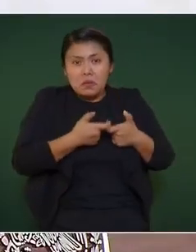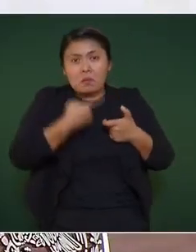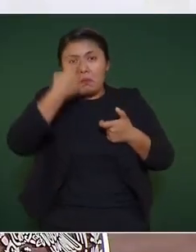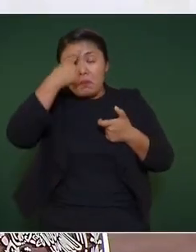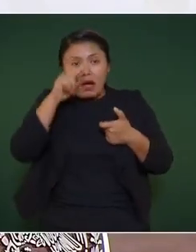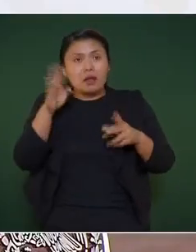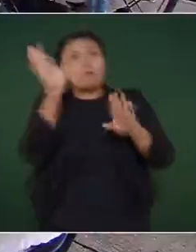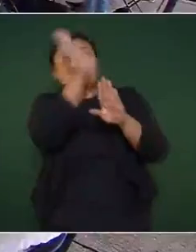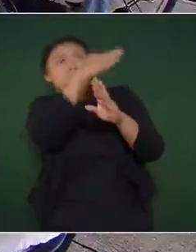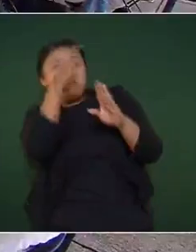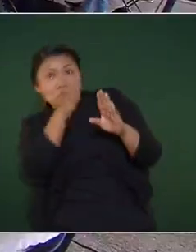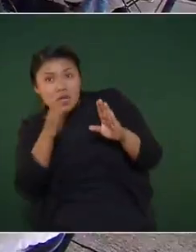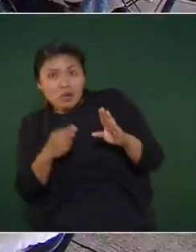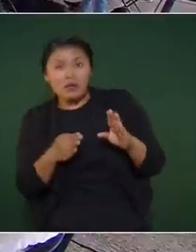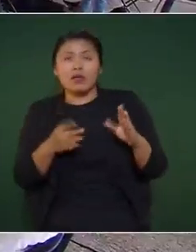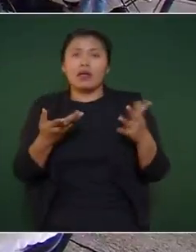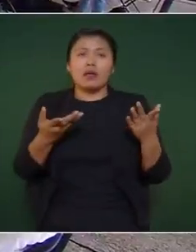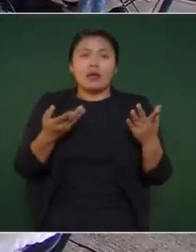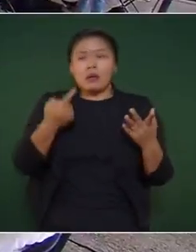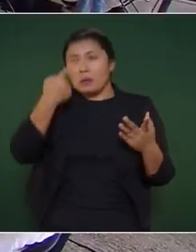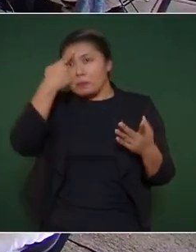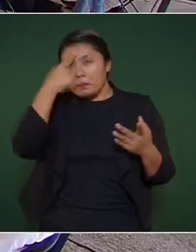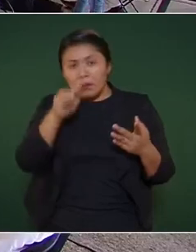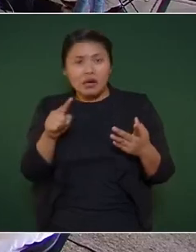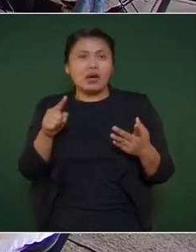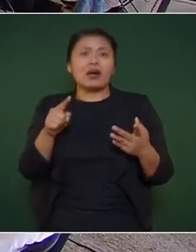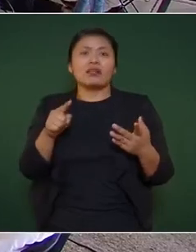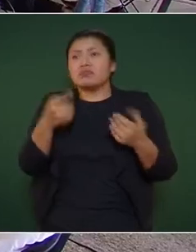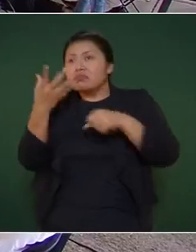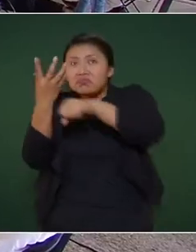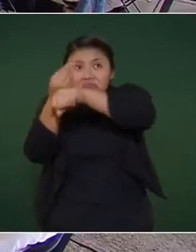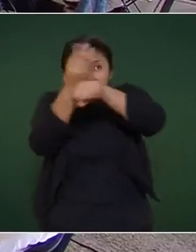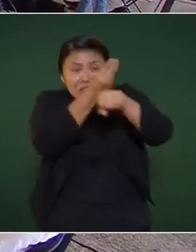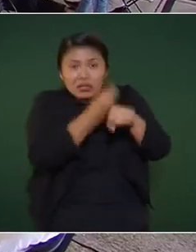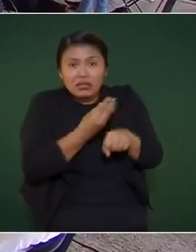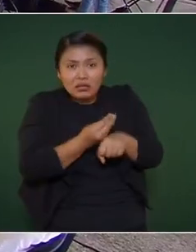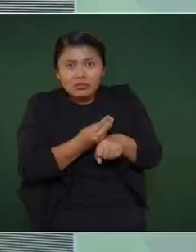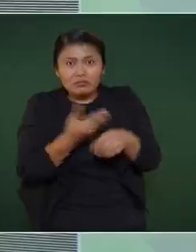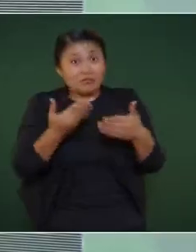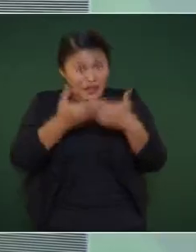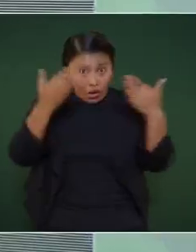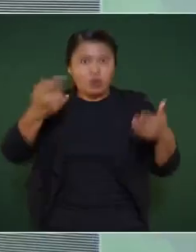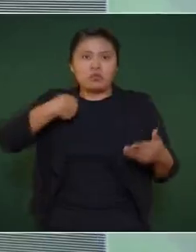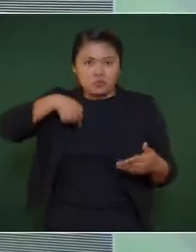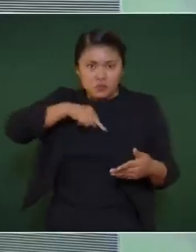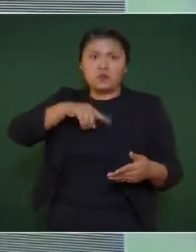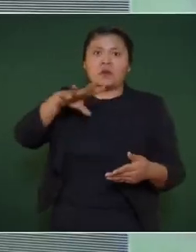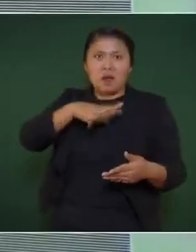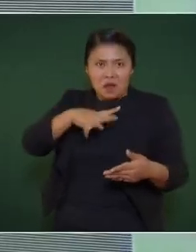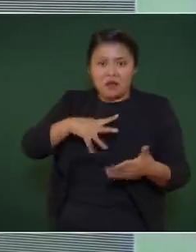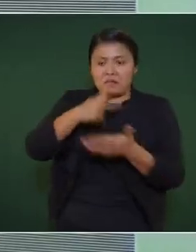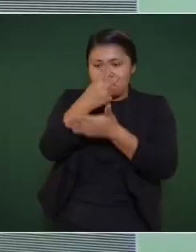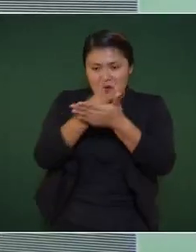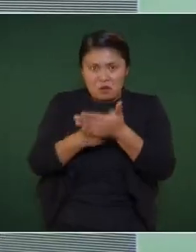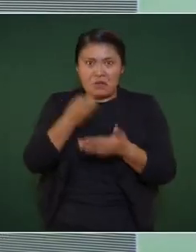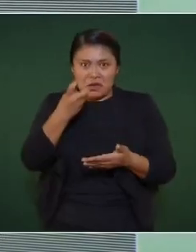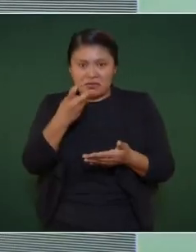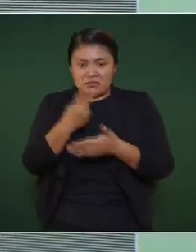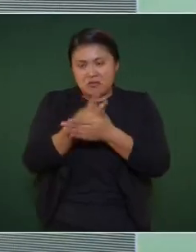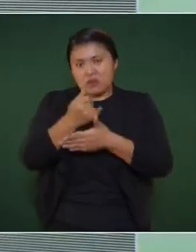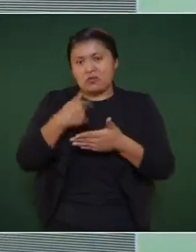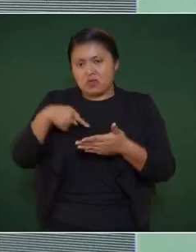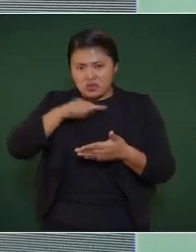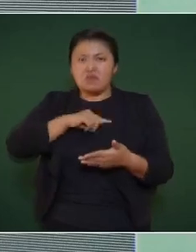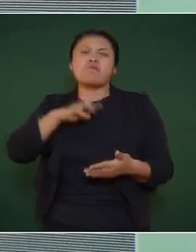para la pintura, para el mantenimiento. Ahora está ese programa y va a mejorar.